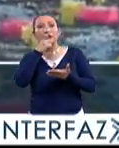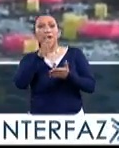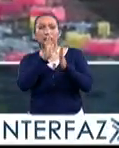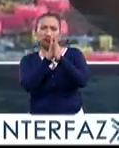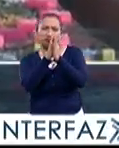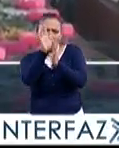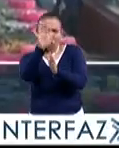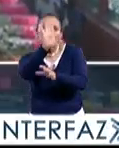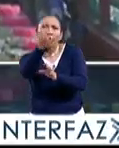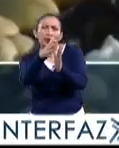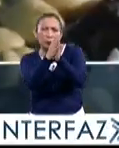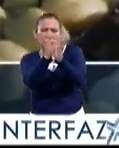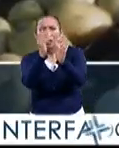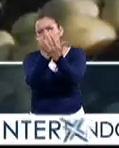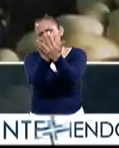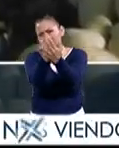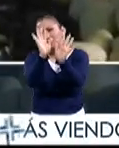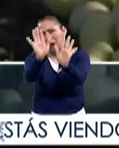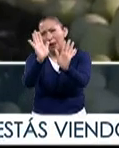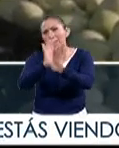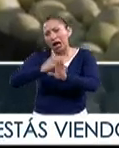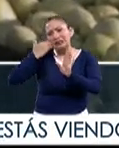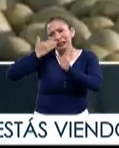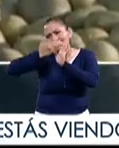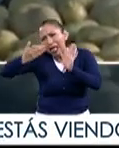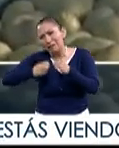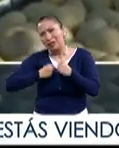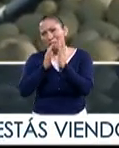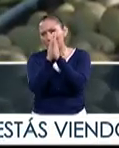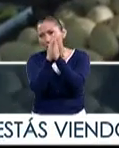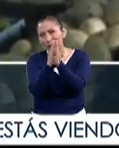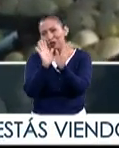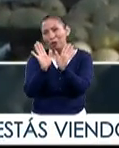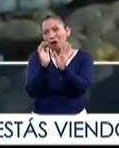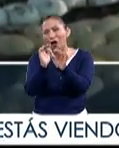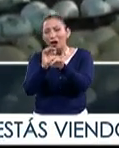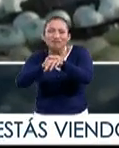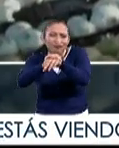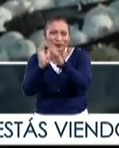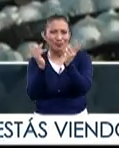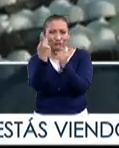la muerte, aguanta un poco, dame más chance, ¿no? Y entonces